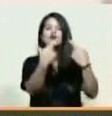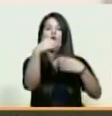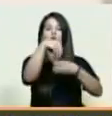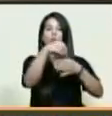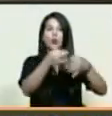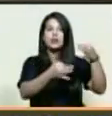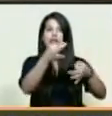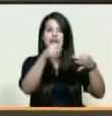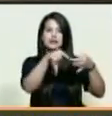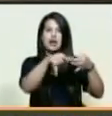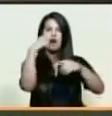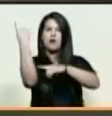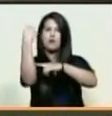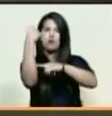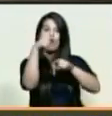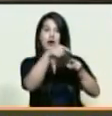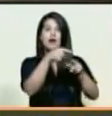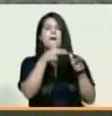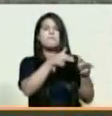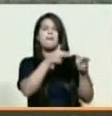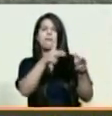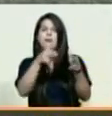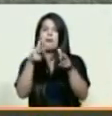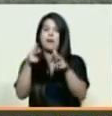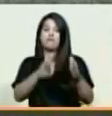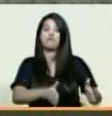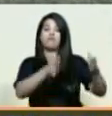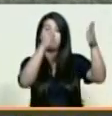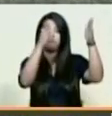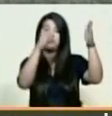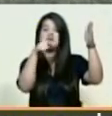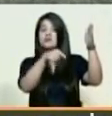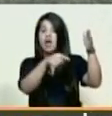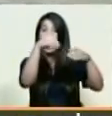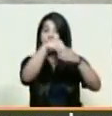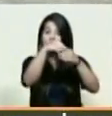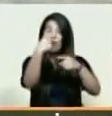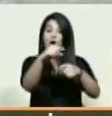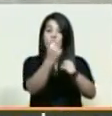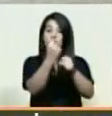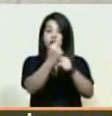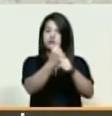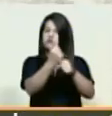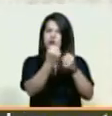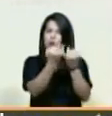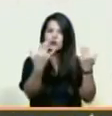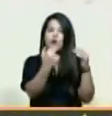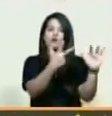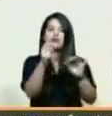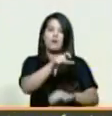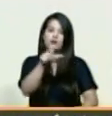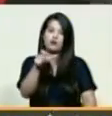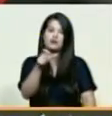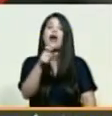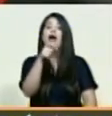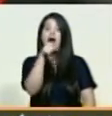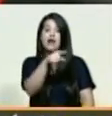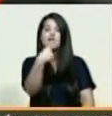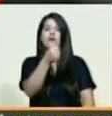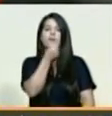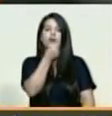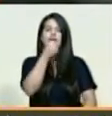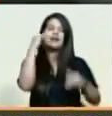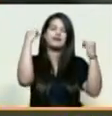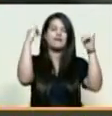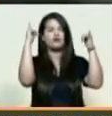Interiores, Justicia y Paz, donde dispararon contra más de 80 trabajadores de la prensa que se encontraban celebrando el Día